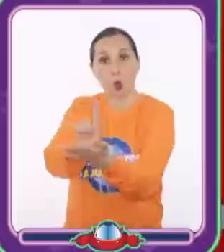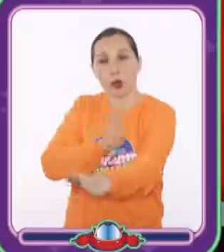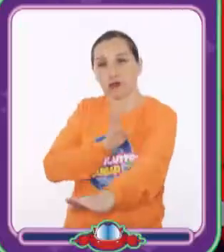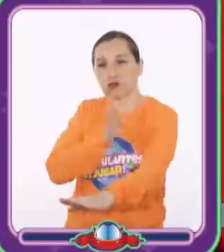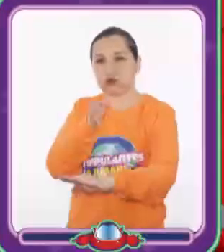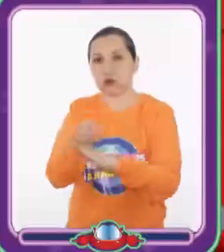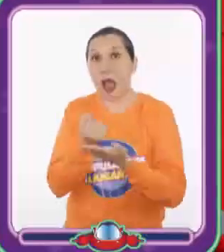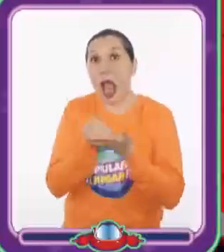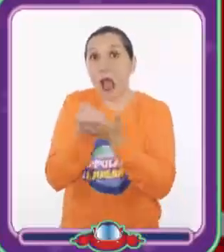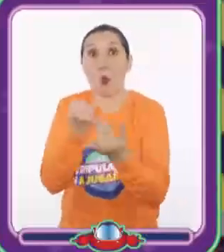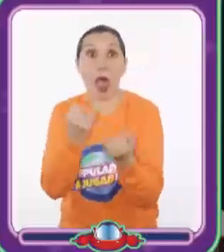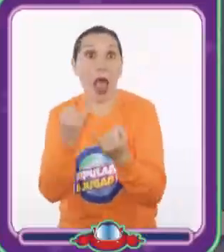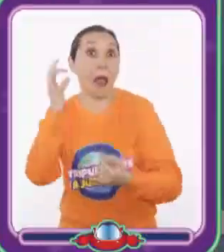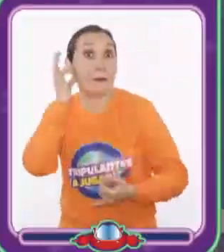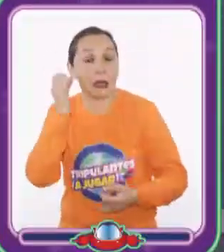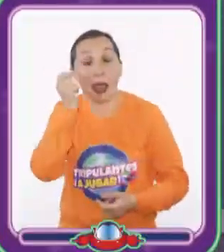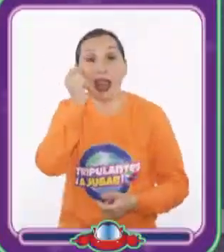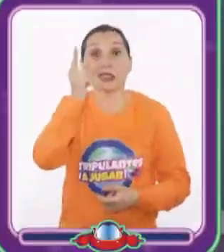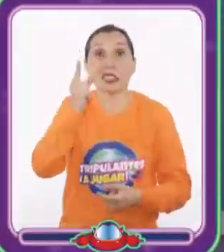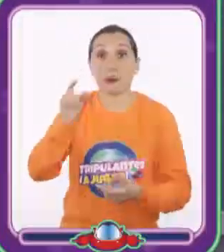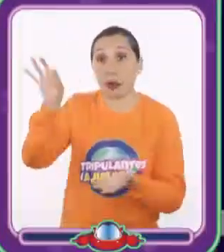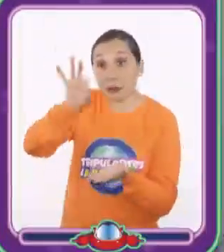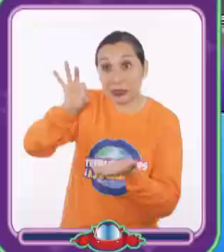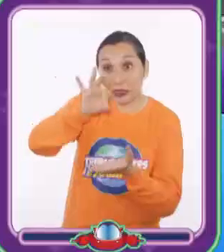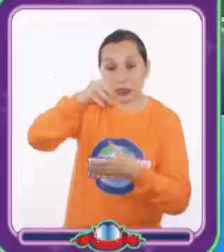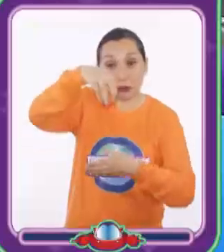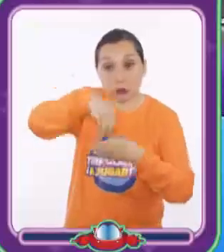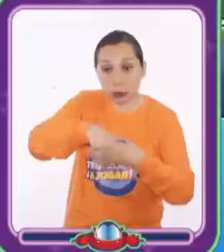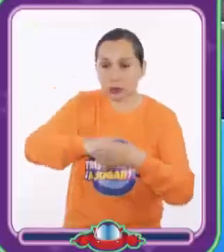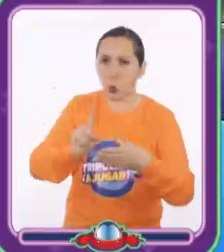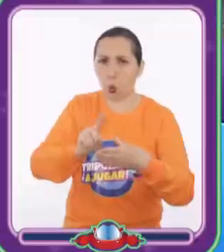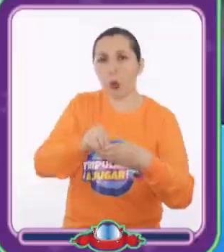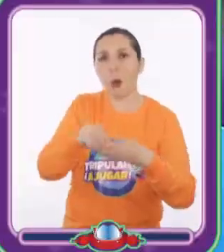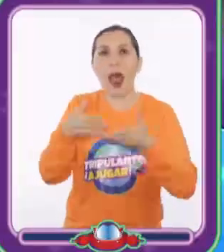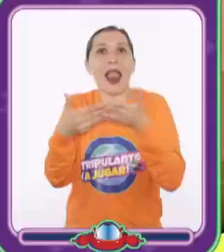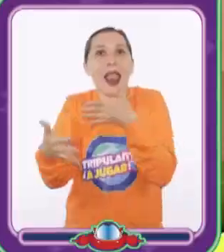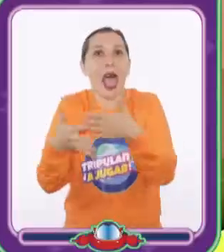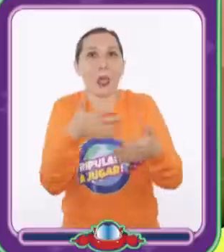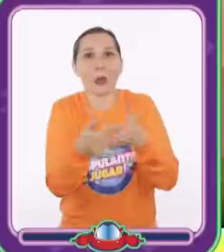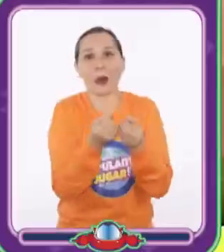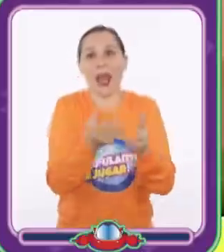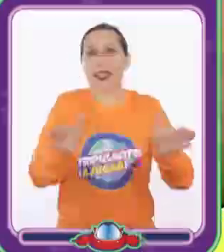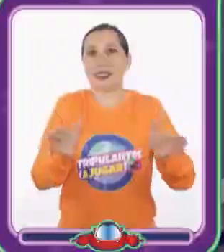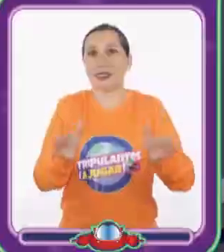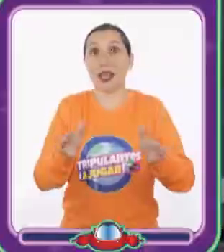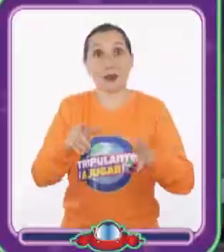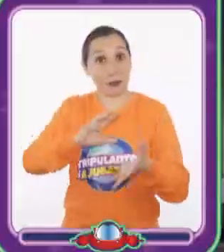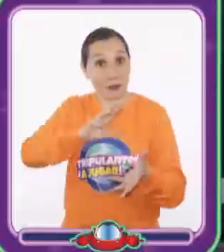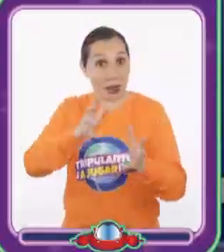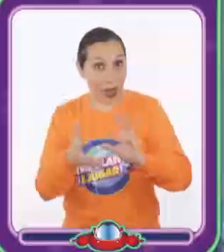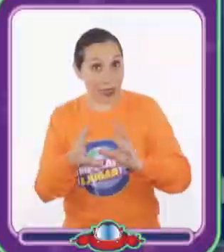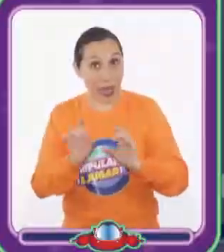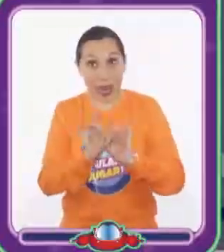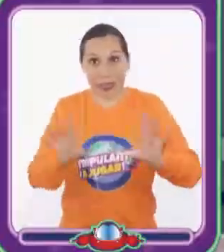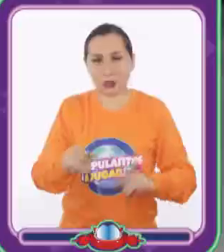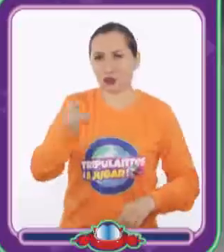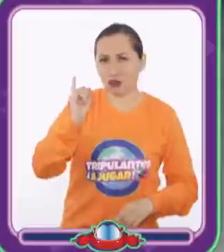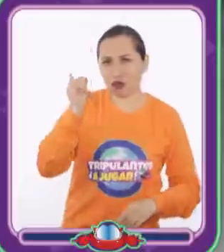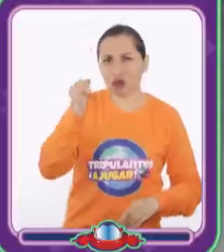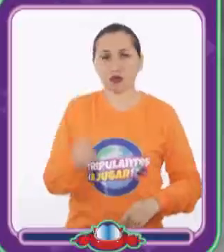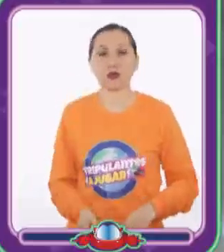nuestro destino al que debemos ir para ayudar a nuestra amiga y que así sepa que los insectos pertenecen a la naturaleza. ¡Tripulación Planeta! ¿Está